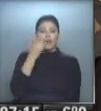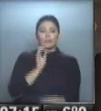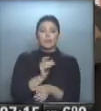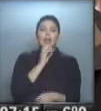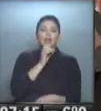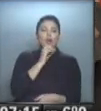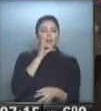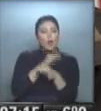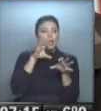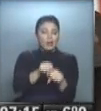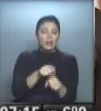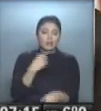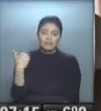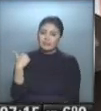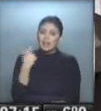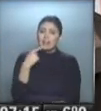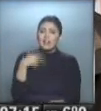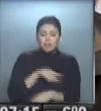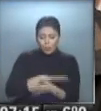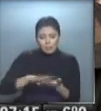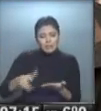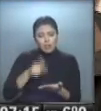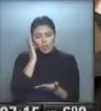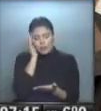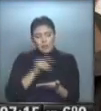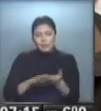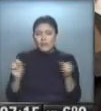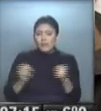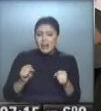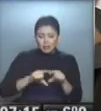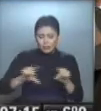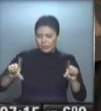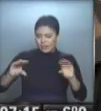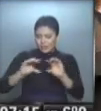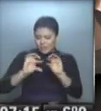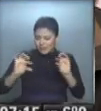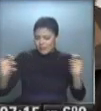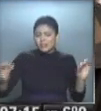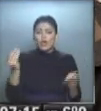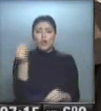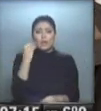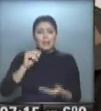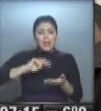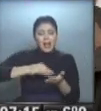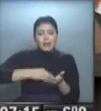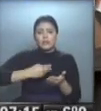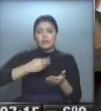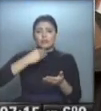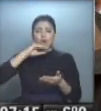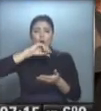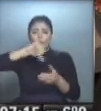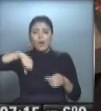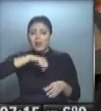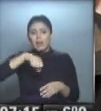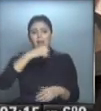colegio, lamentablemente el tema de tener que dormir en el piso frío con colchonetas, comer todo el tiempo arroz, polento, fideos